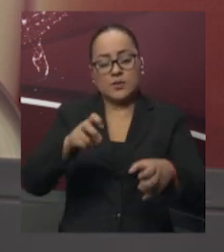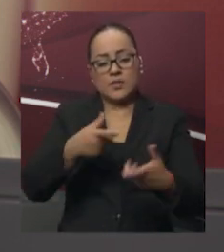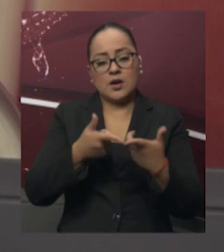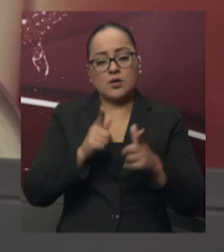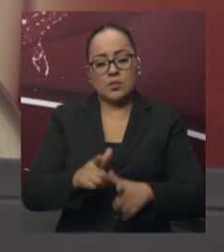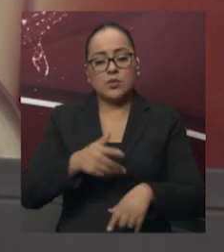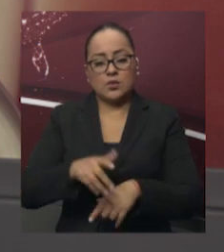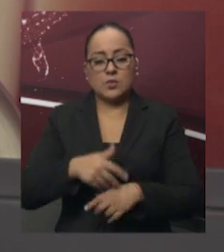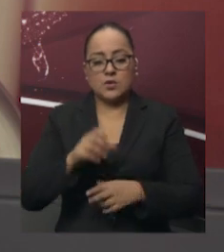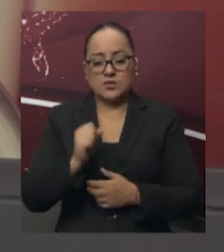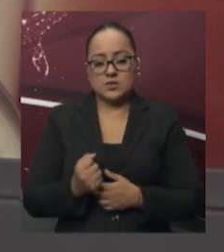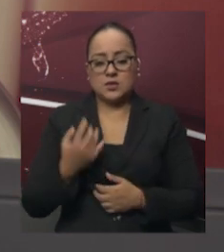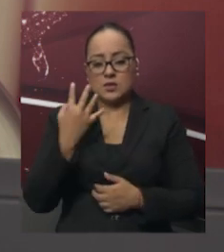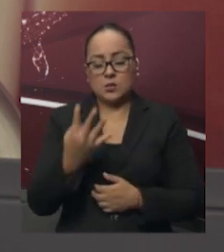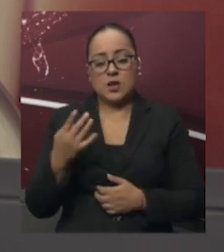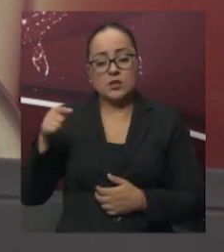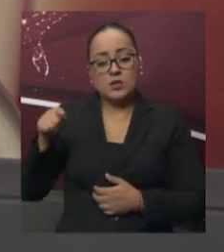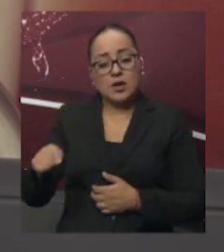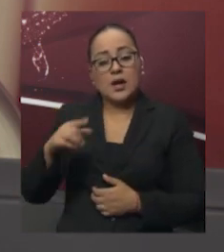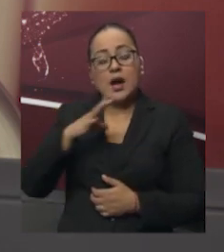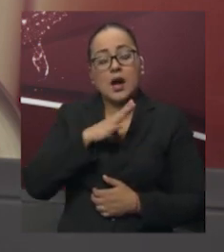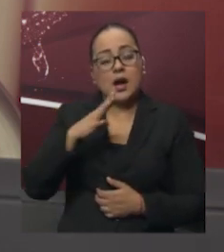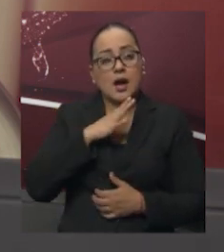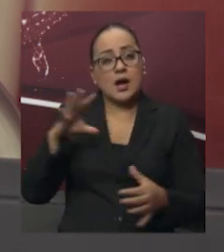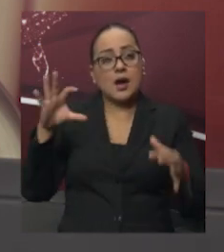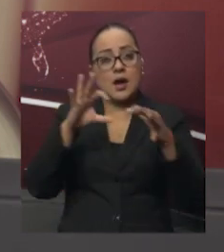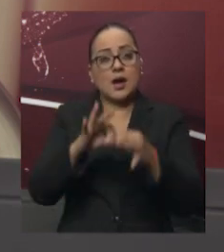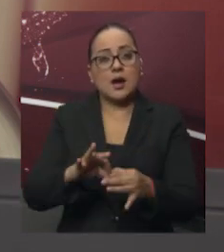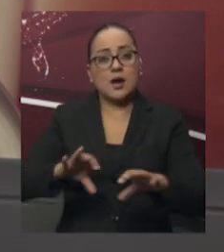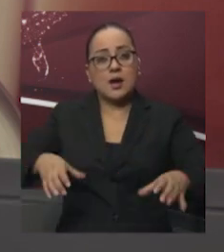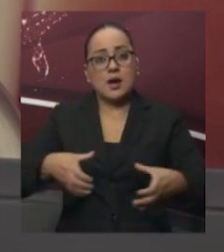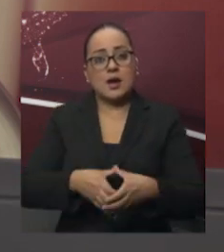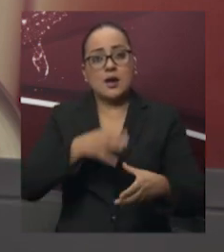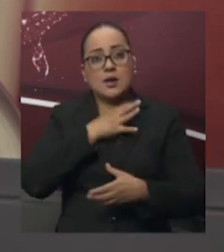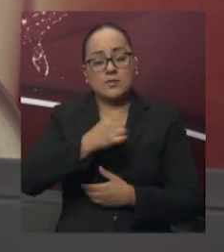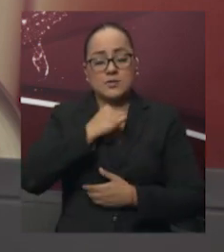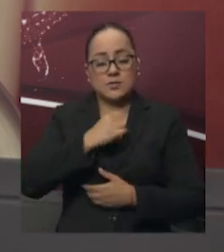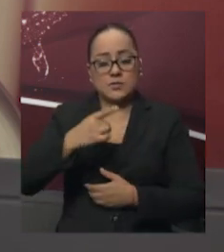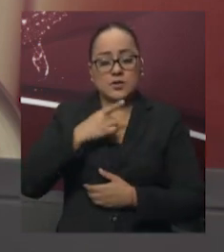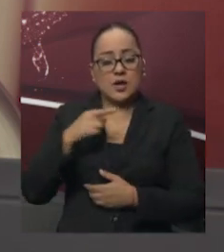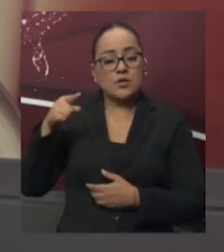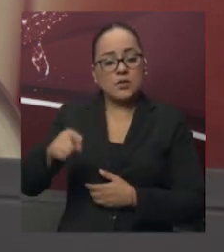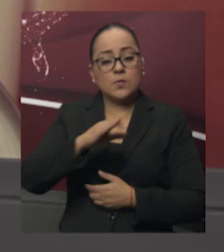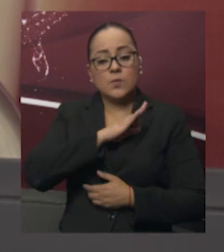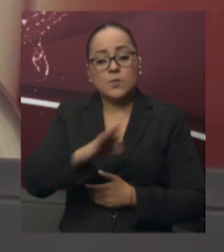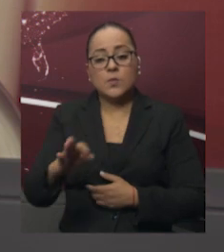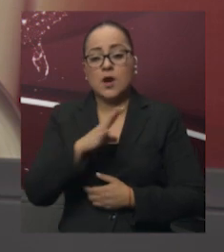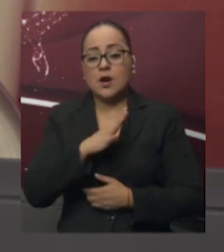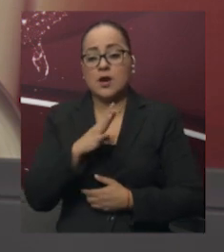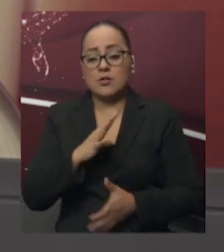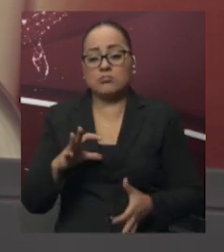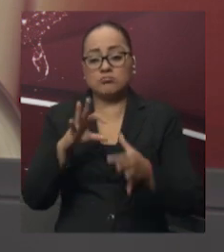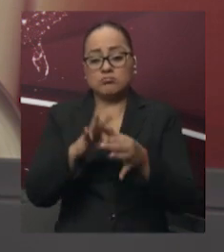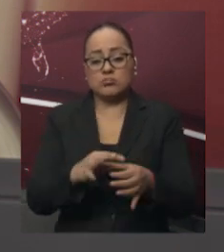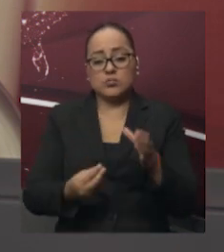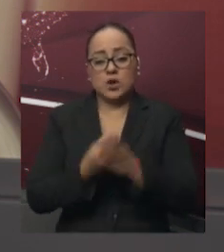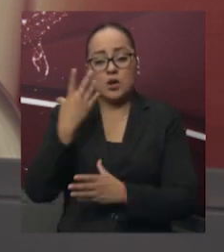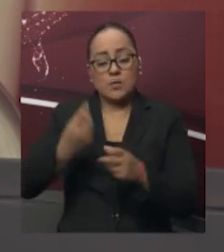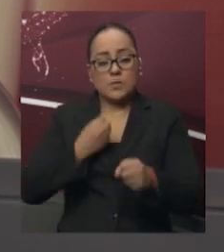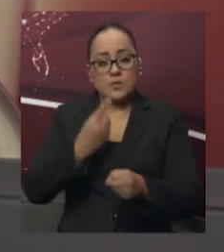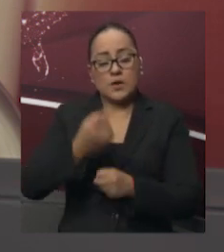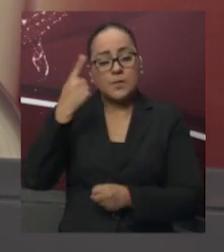64ª legislatura, el Congreso de la Unión ha tenido, podemos decirlo así, la posibilidad de acercarse